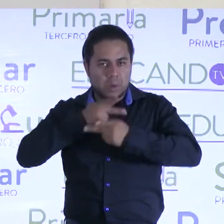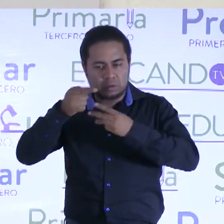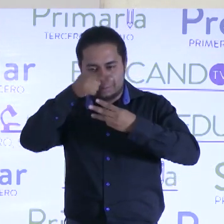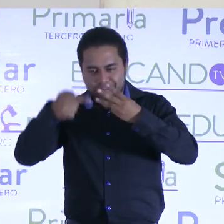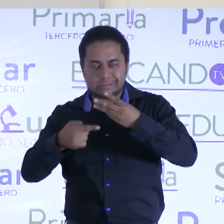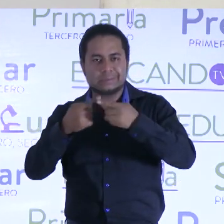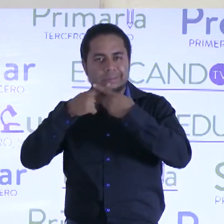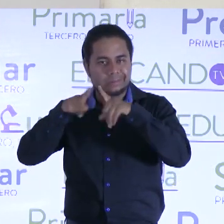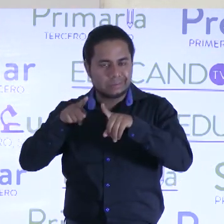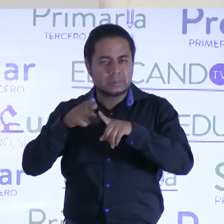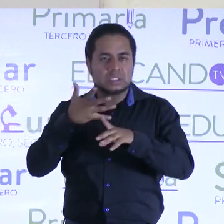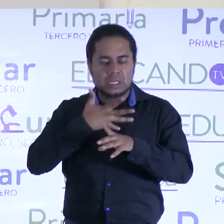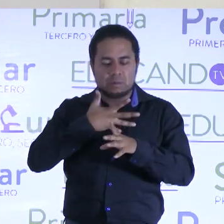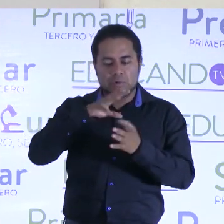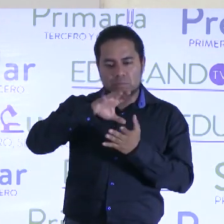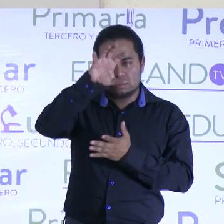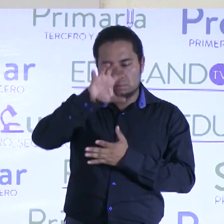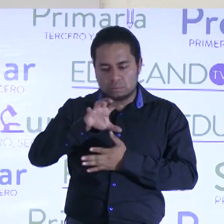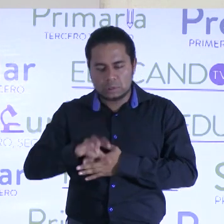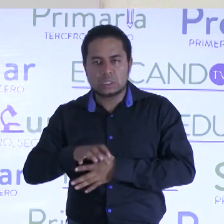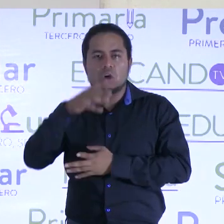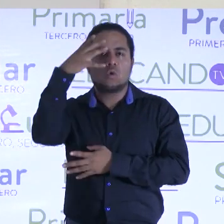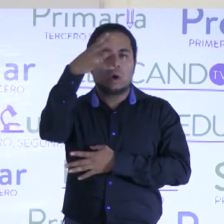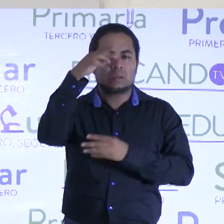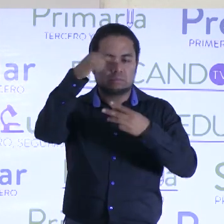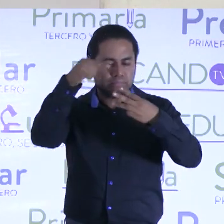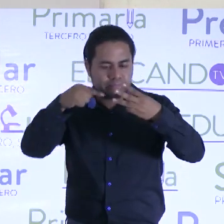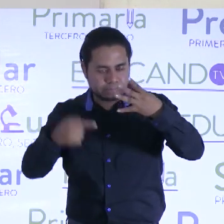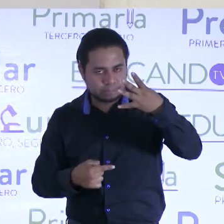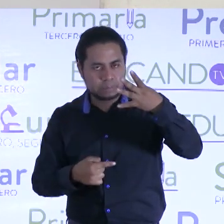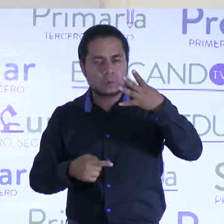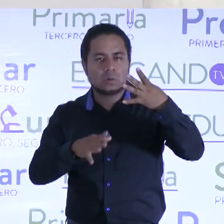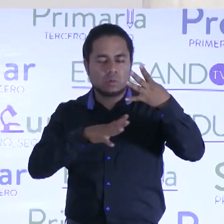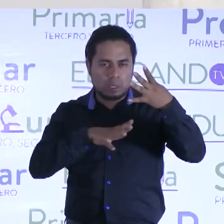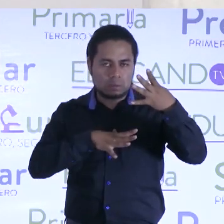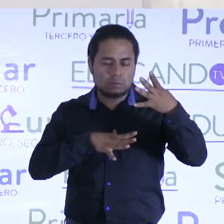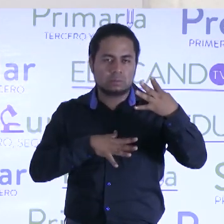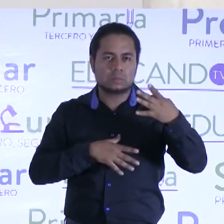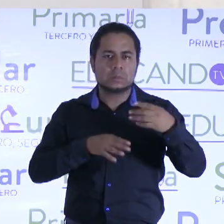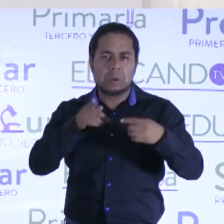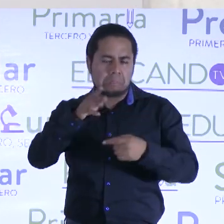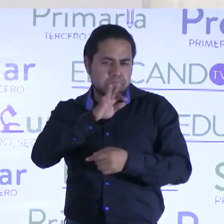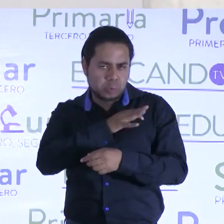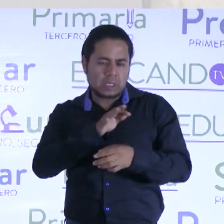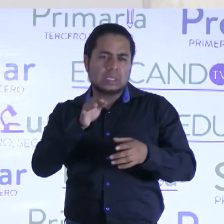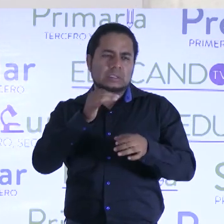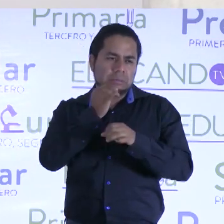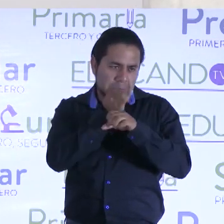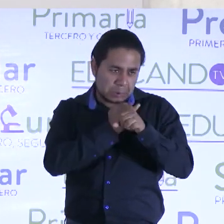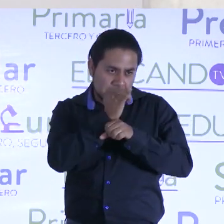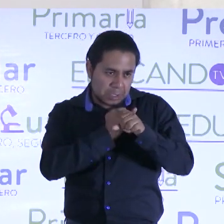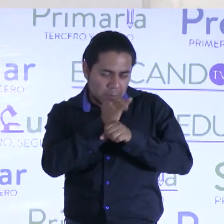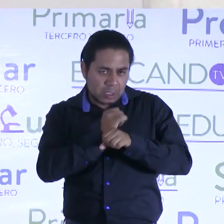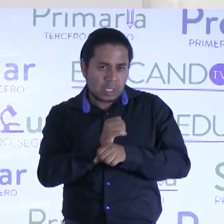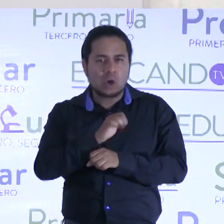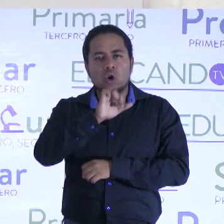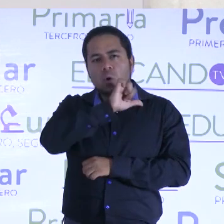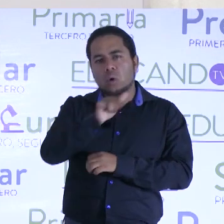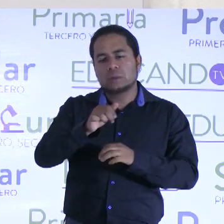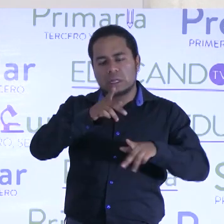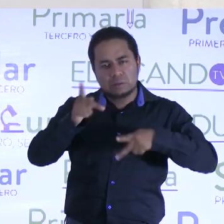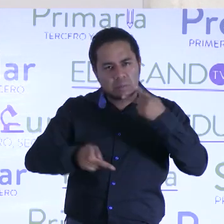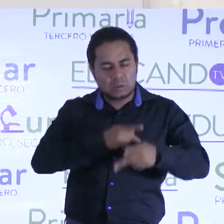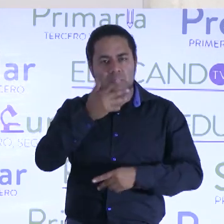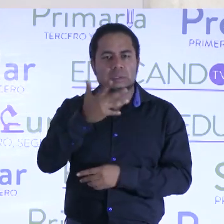preguntas. Tenemos una clasificación de 4. Puedes encontrar, igual forma en tu investigación, otros tipos